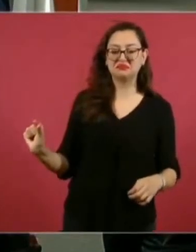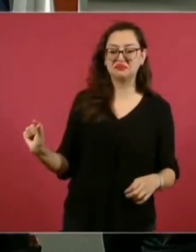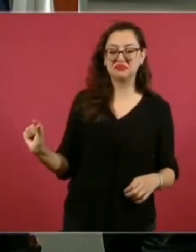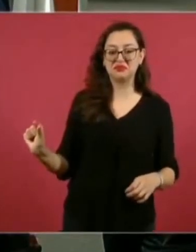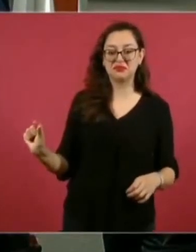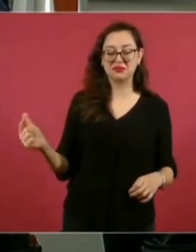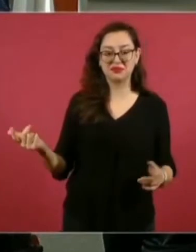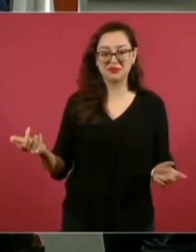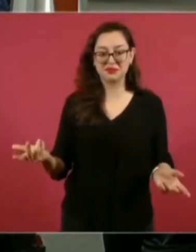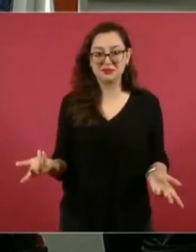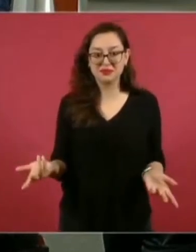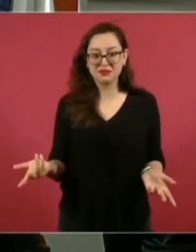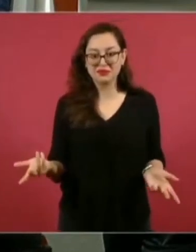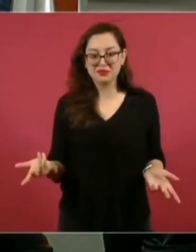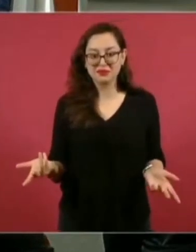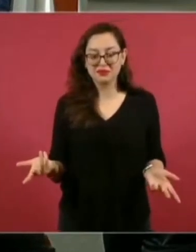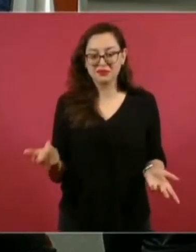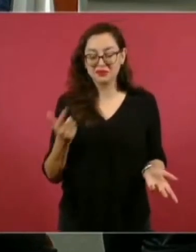Ustedes